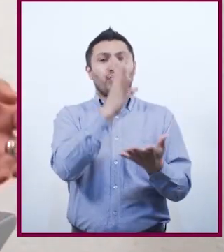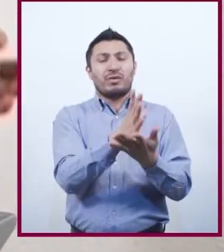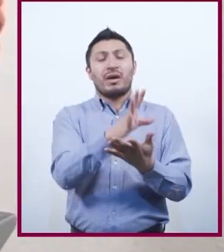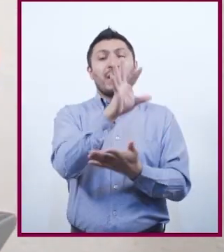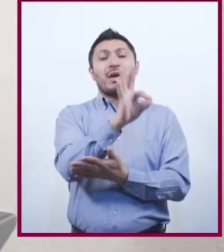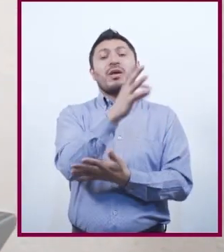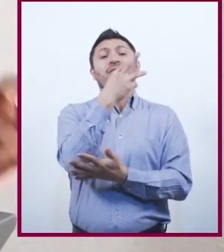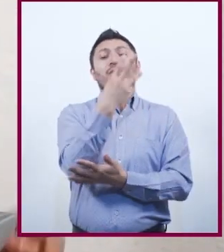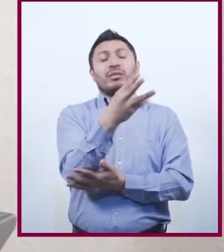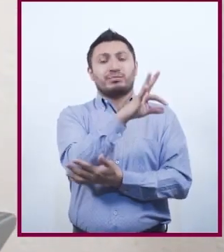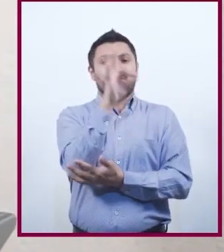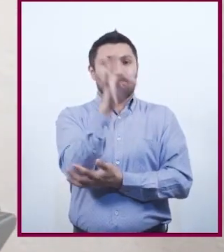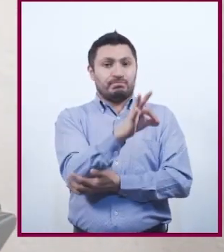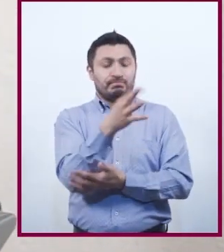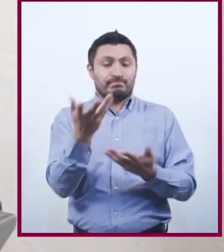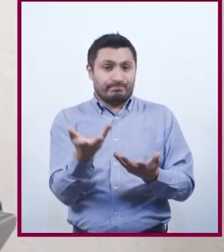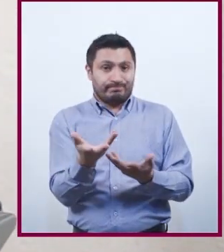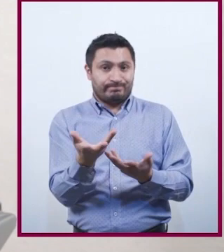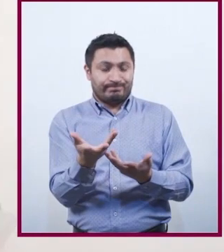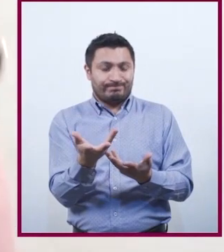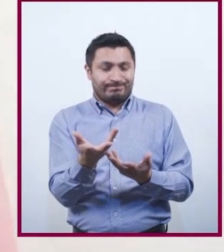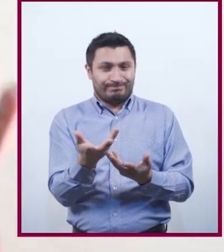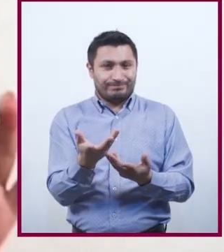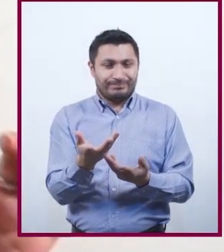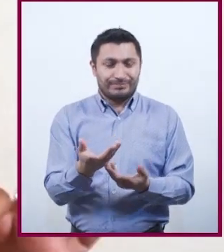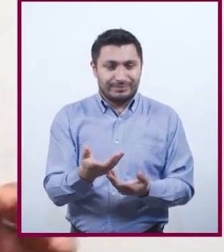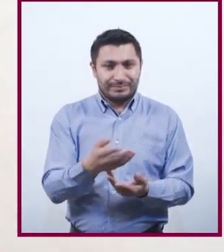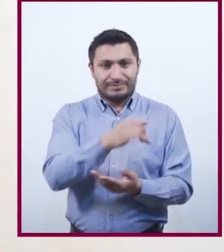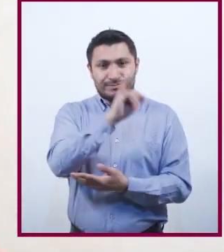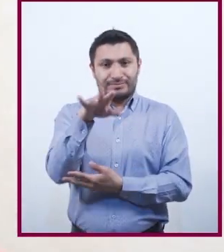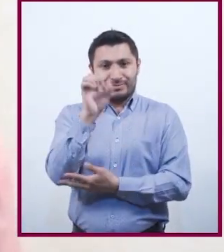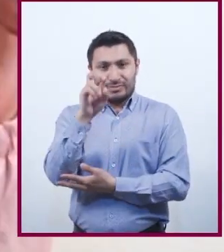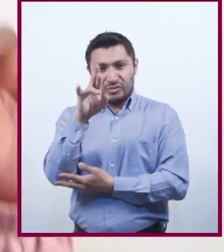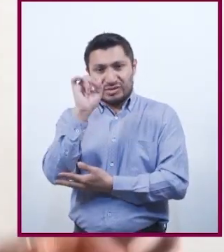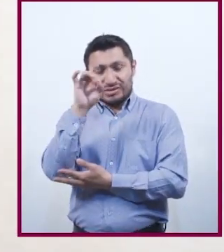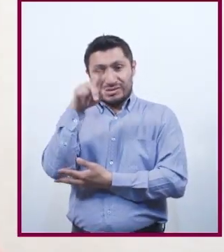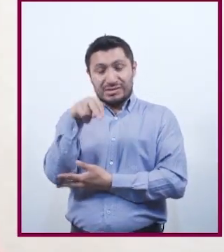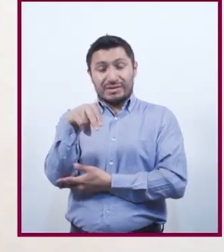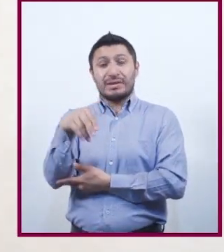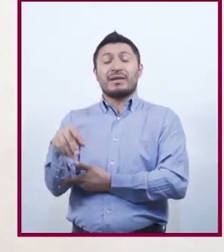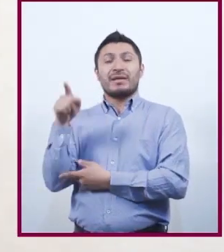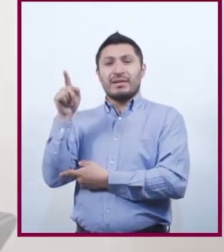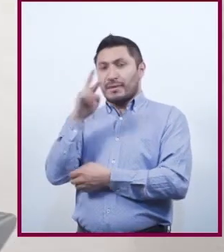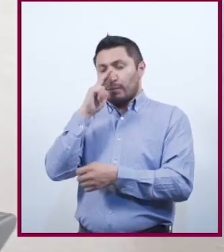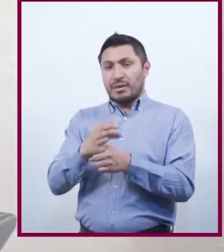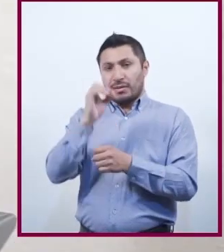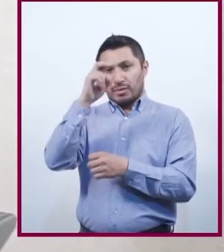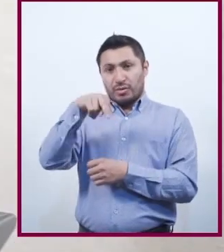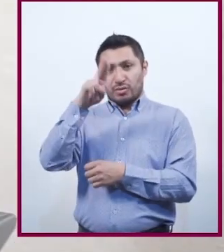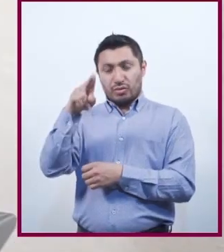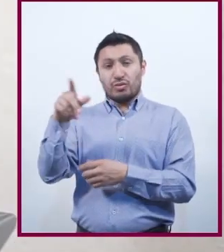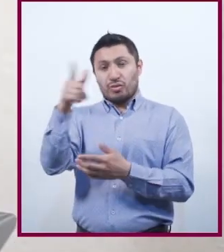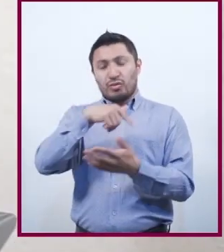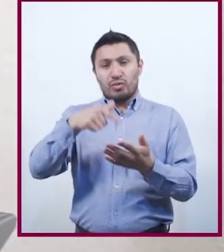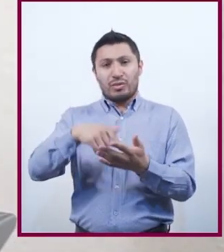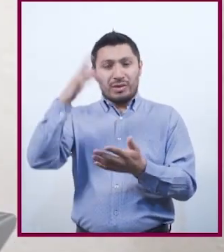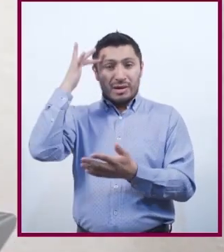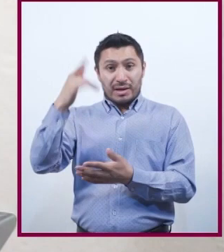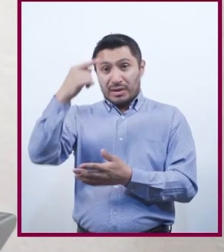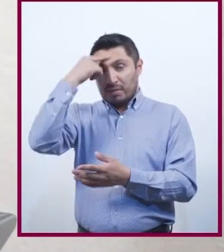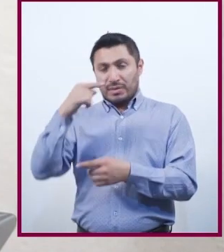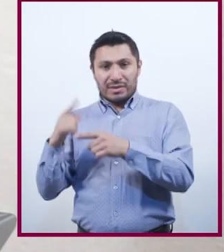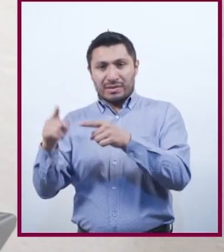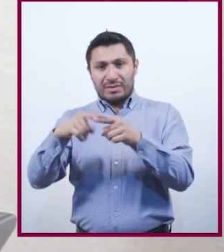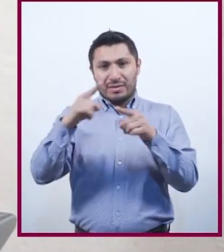mayoría, solo el 43%. La ciudad de Jerusalén quedó a manos de la ONU por ser considerado un